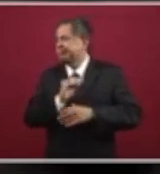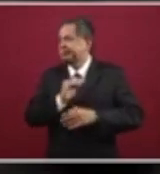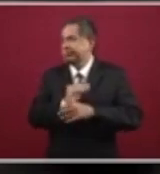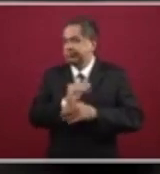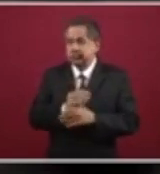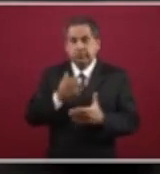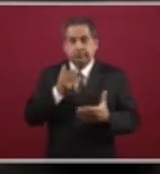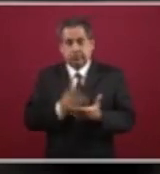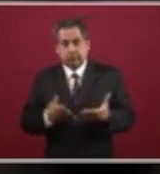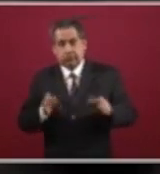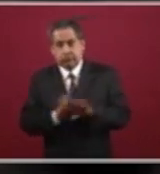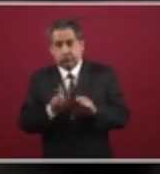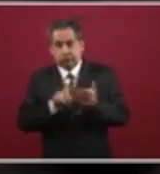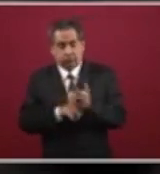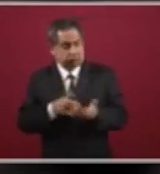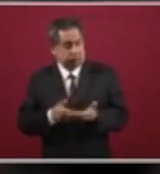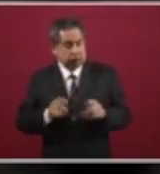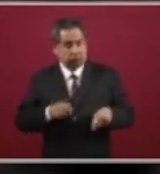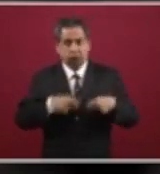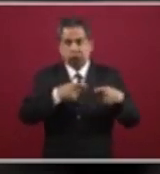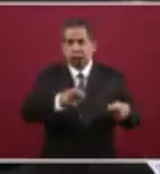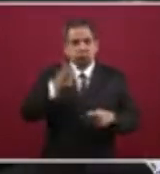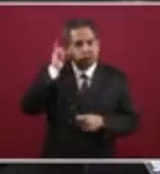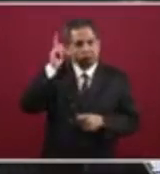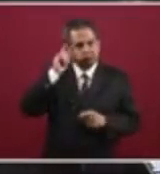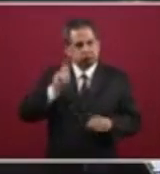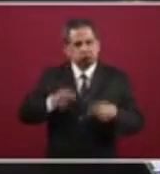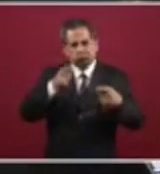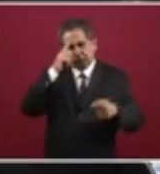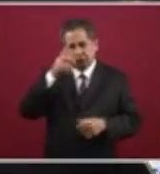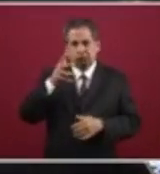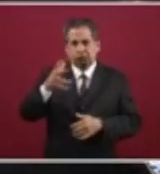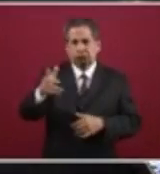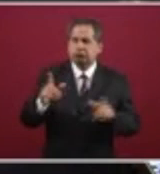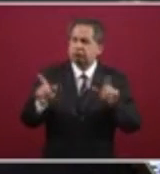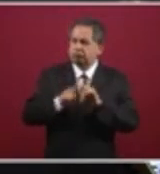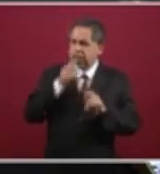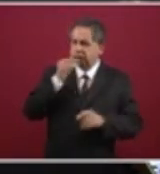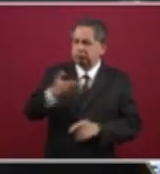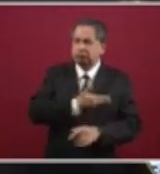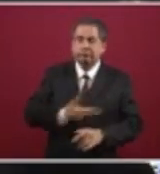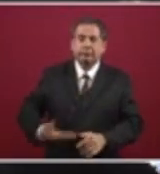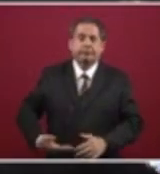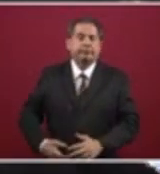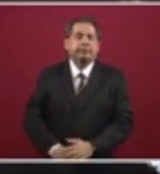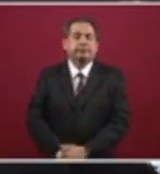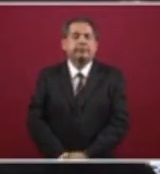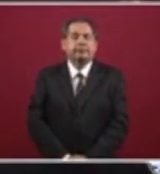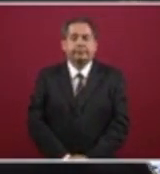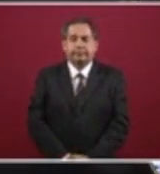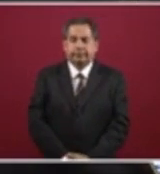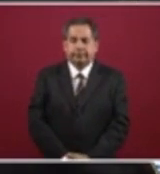ven en este programa pues una esperanza de futuro. Eso es todo, presidente.